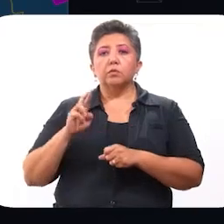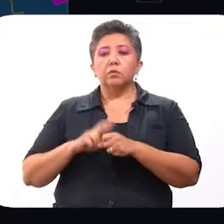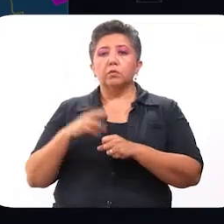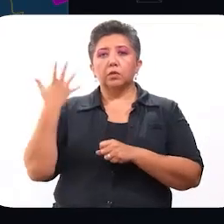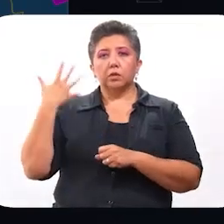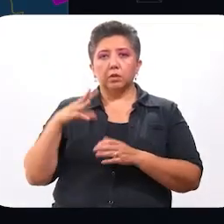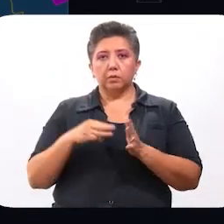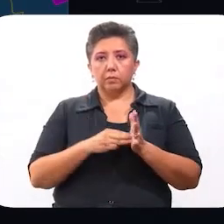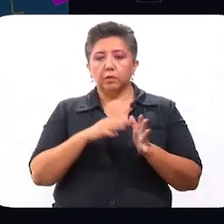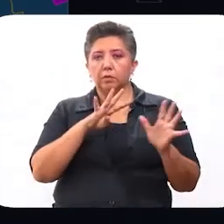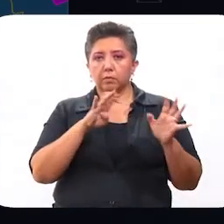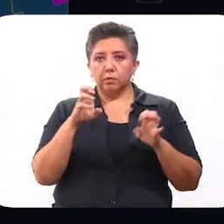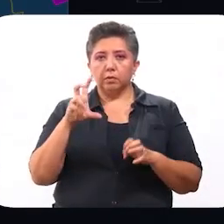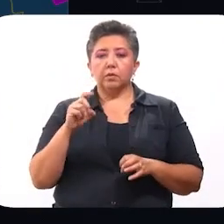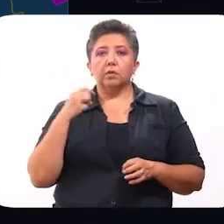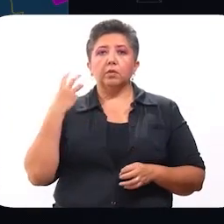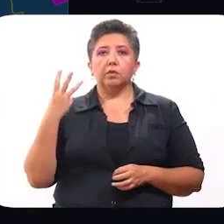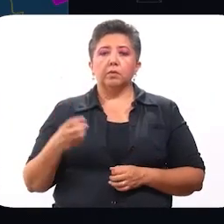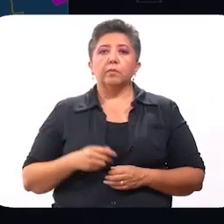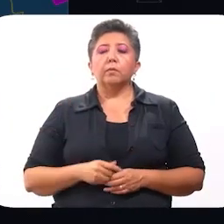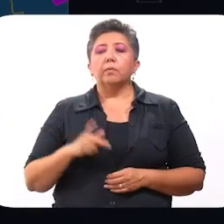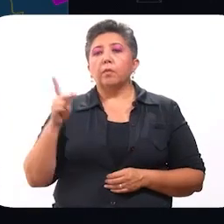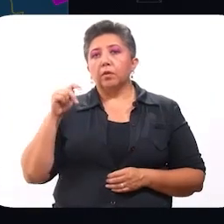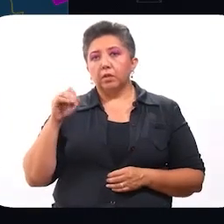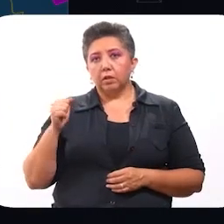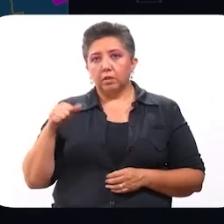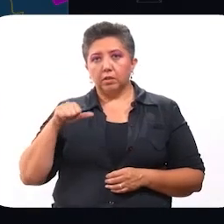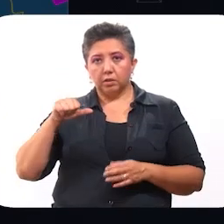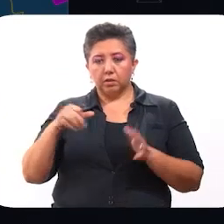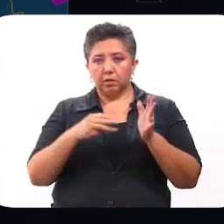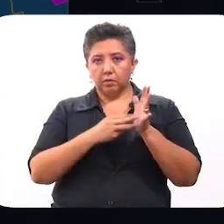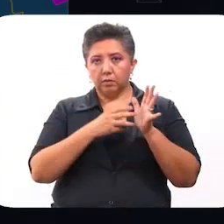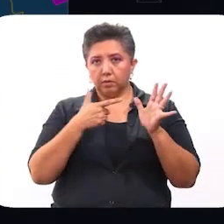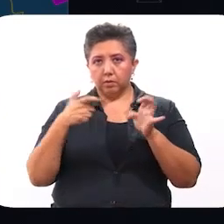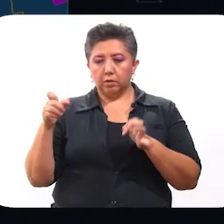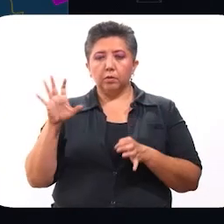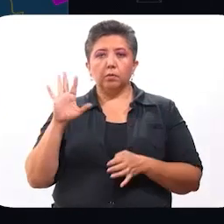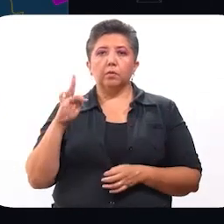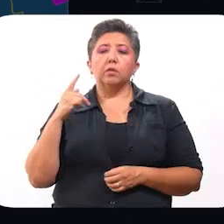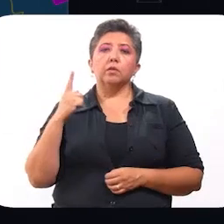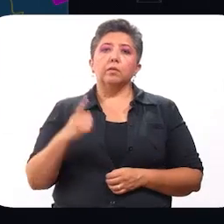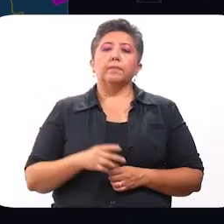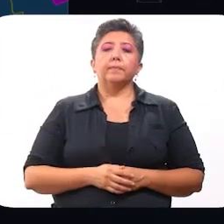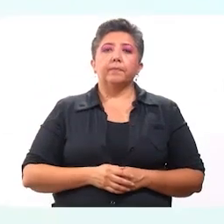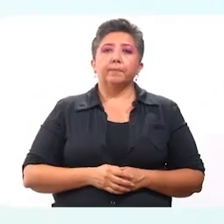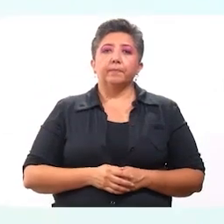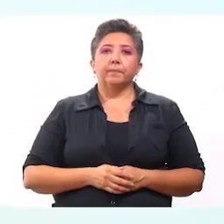sur 10.933 y en la zona poniente 16.741.